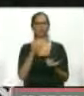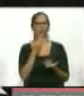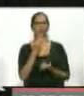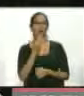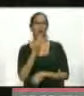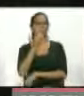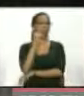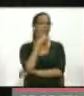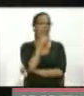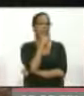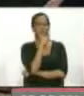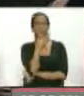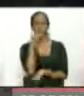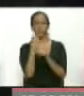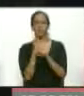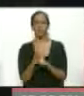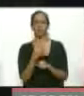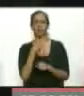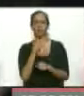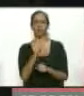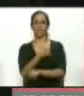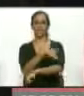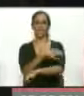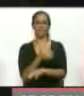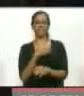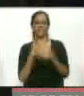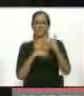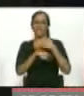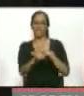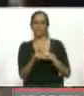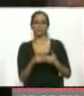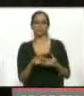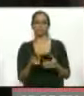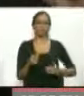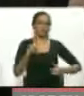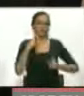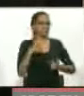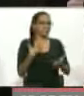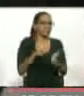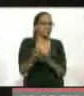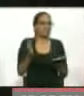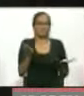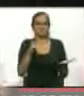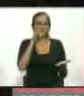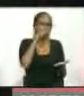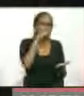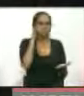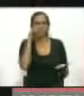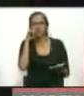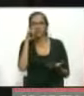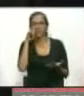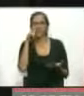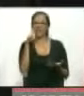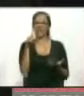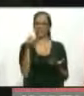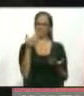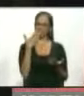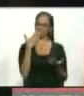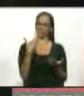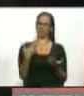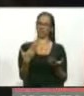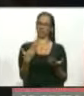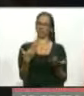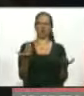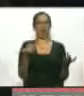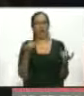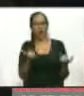está esperando sea un ex periodista de calle quiere salir quiere ver acción quiere ver un pincel esta mamarrachada y entonces ahora